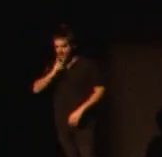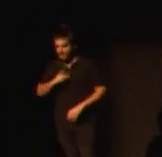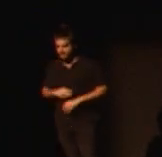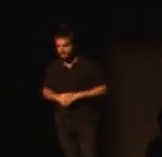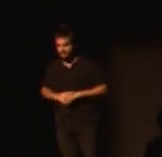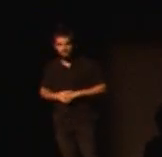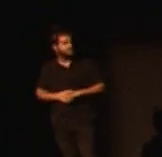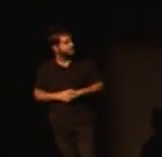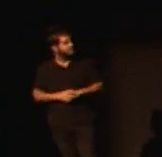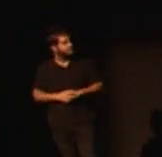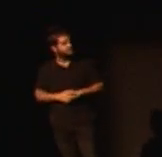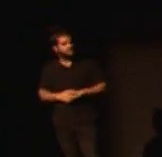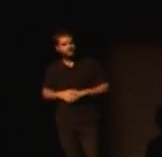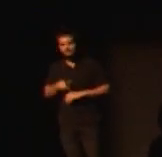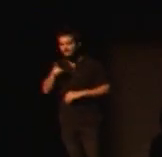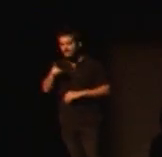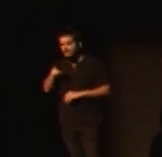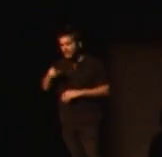Teo, ¿y tú qué llevas en la maleta?